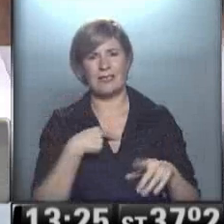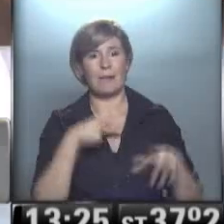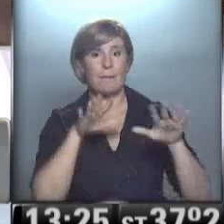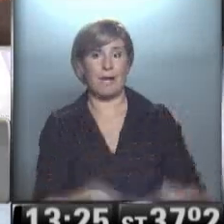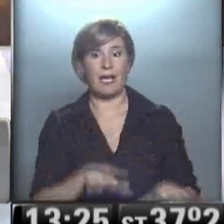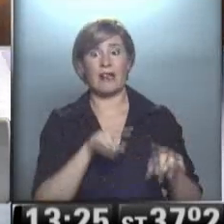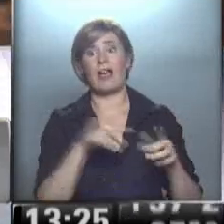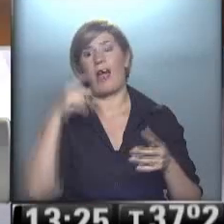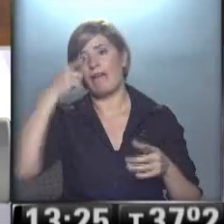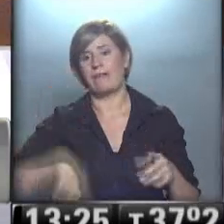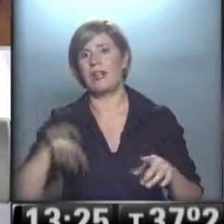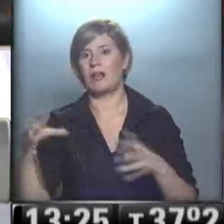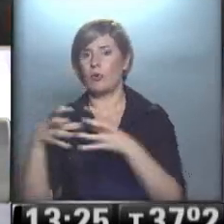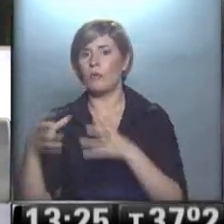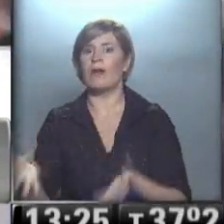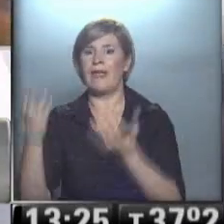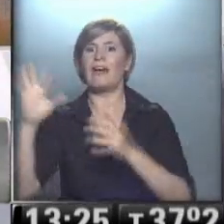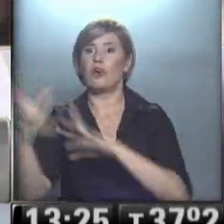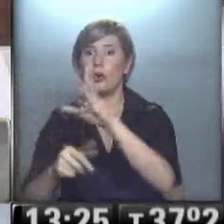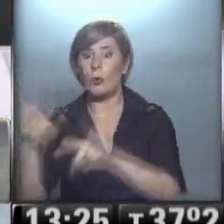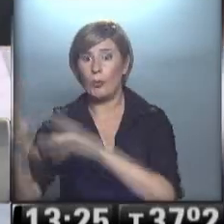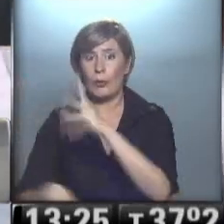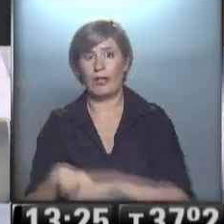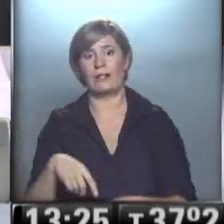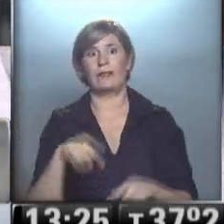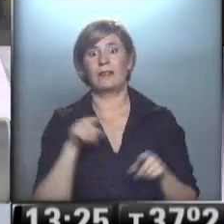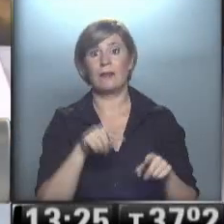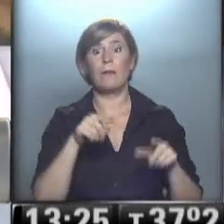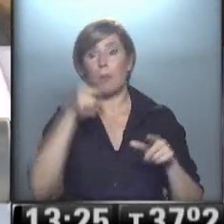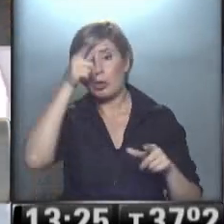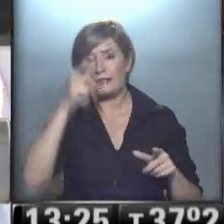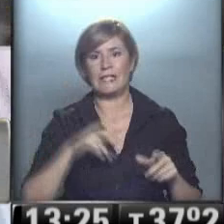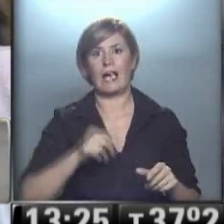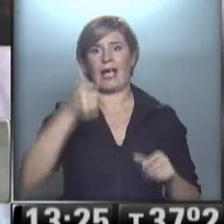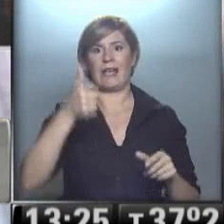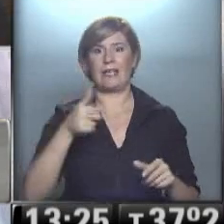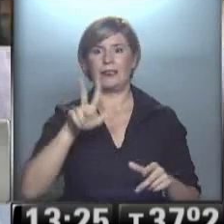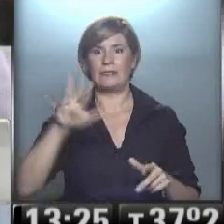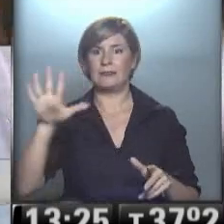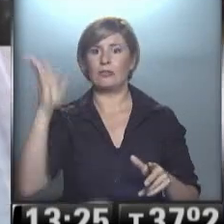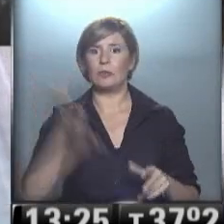al final se llevaron 35% de aumento, obviamente, en base a esta extorsión.